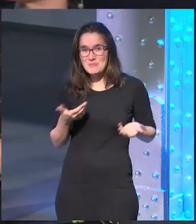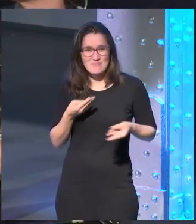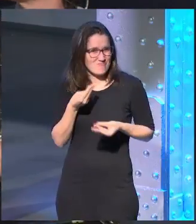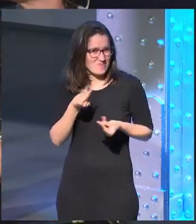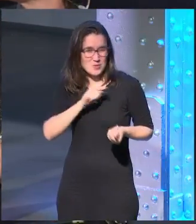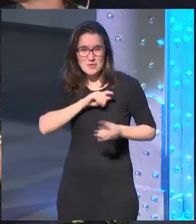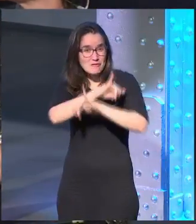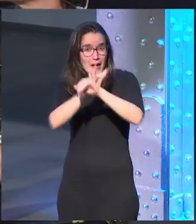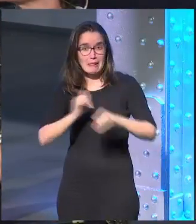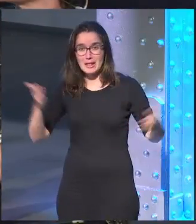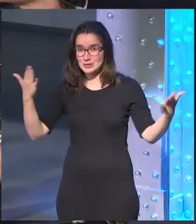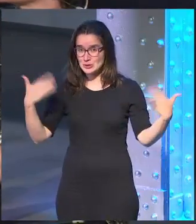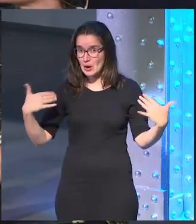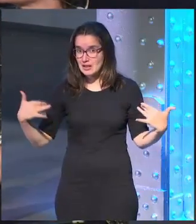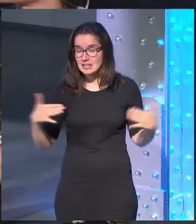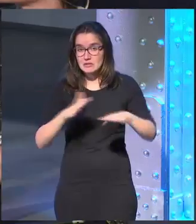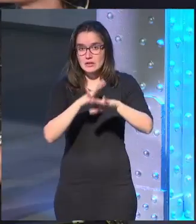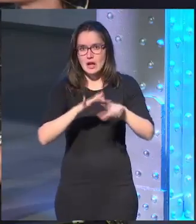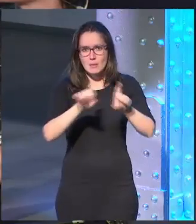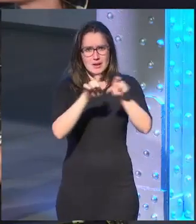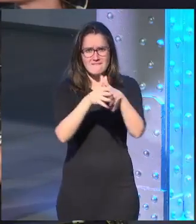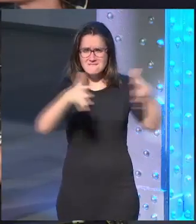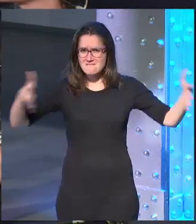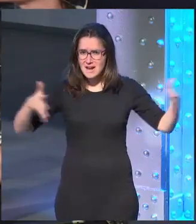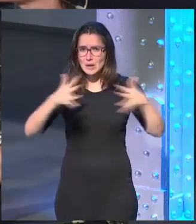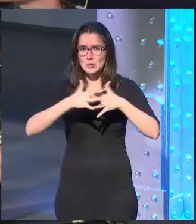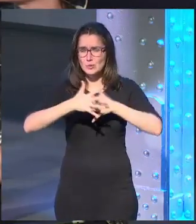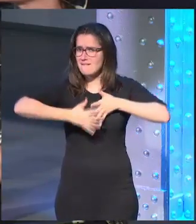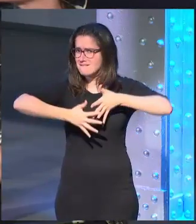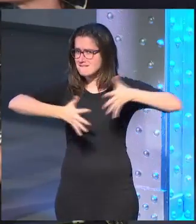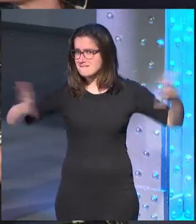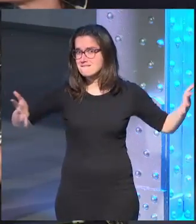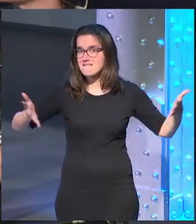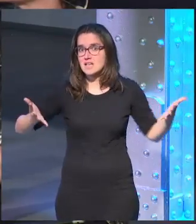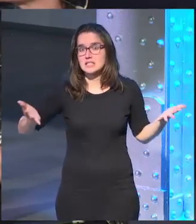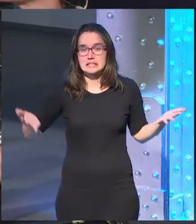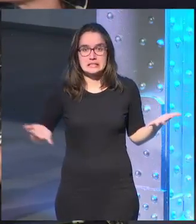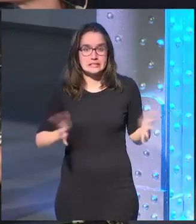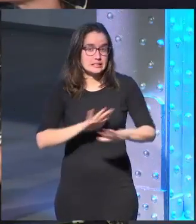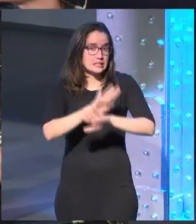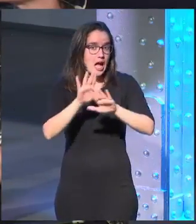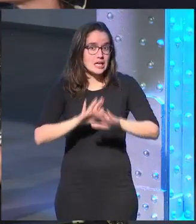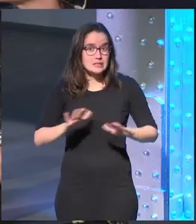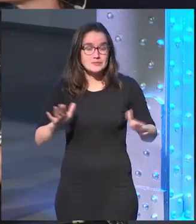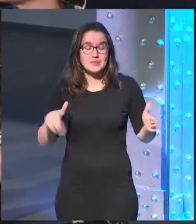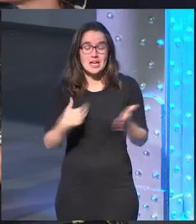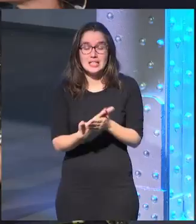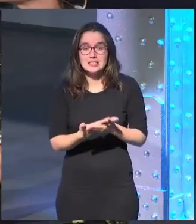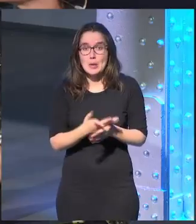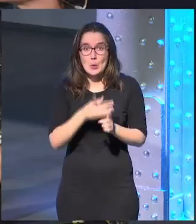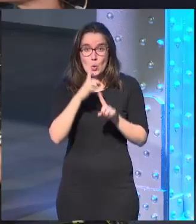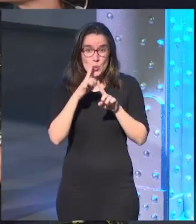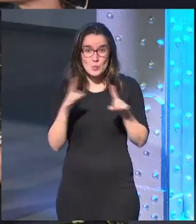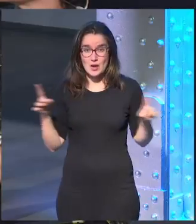no me sentía feliz. Al final son empresas muy grandes con estructuras muy grandes. Hasta que, bueno, pues en el primer